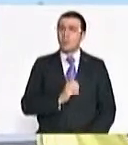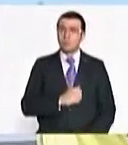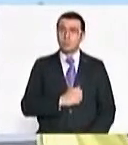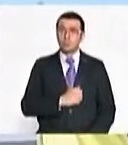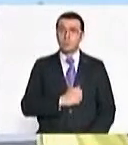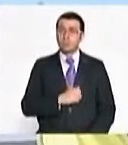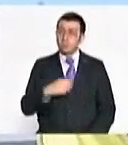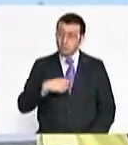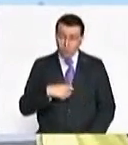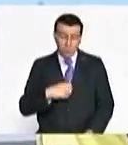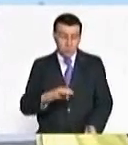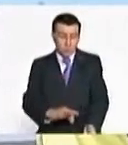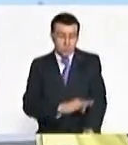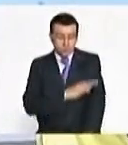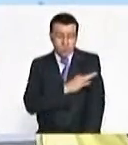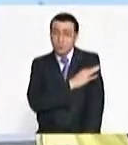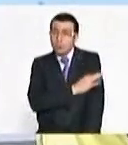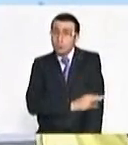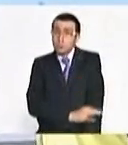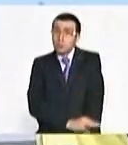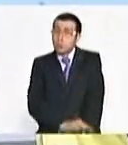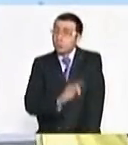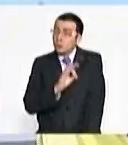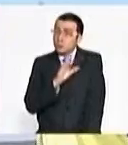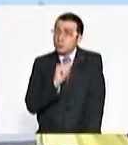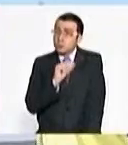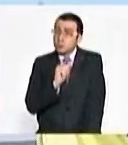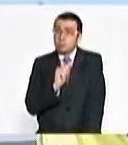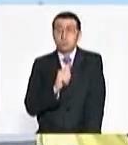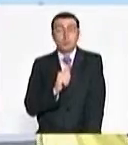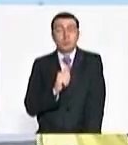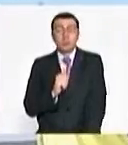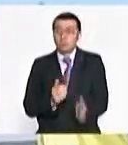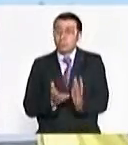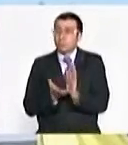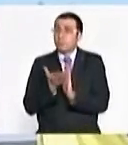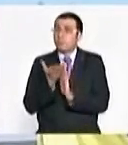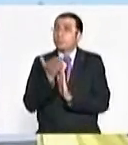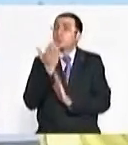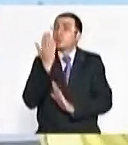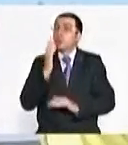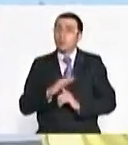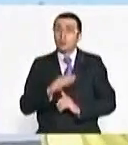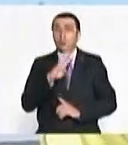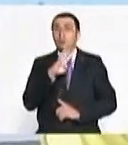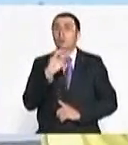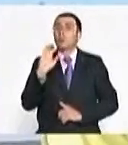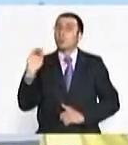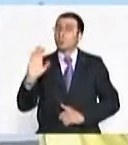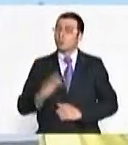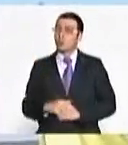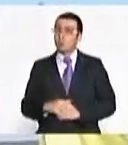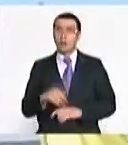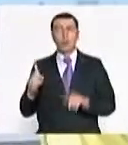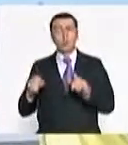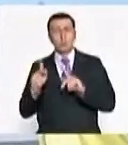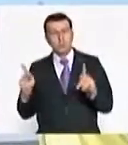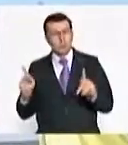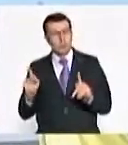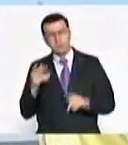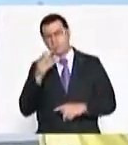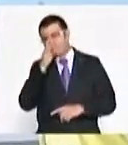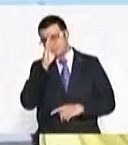tengo los triglicéridos y el colesterol en 400. Entonces la gente se pregunta eso.